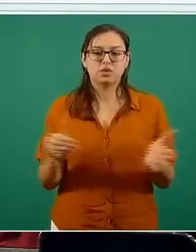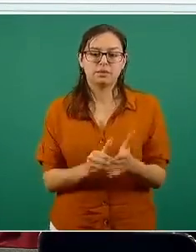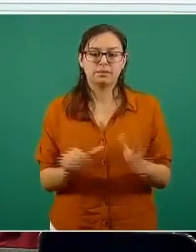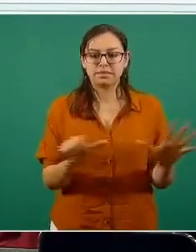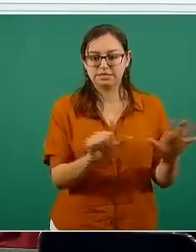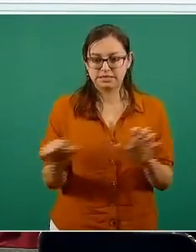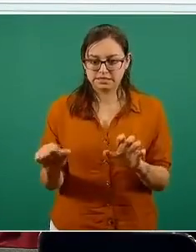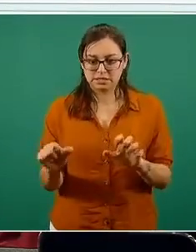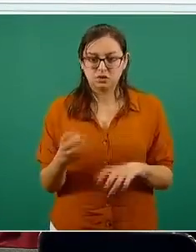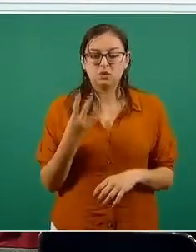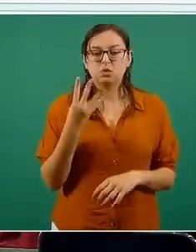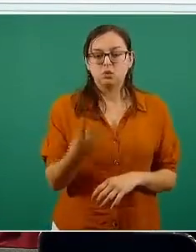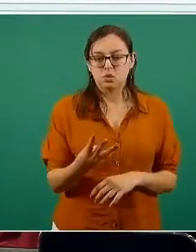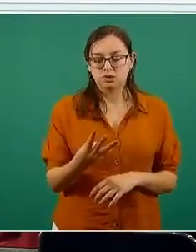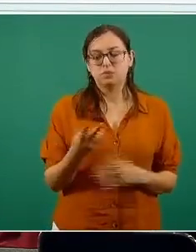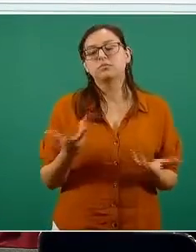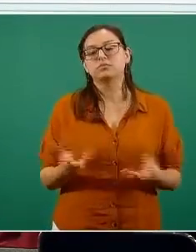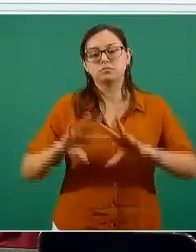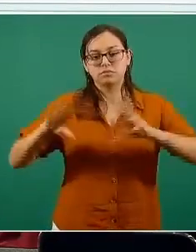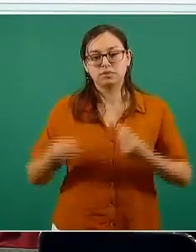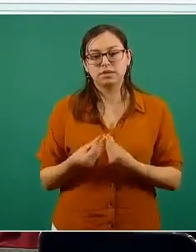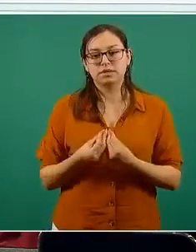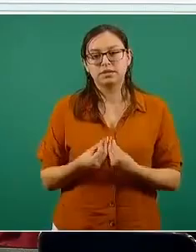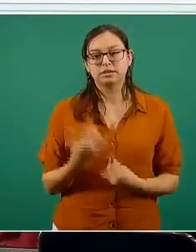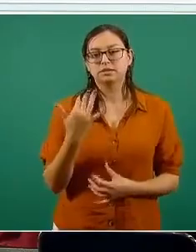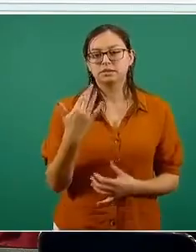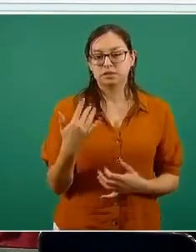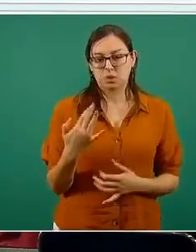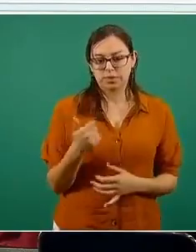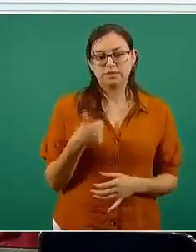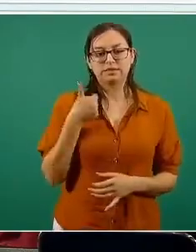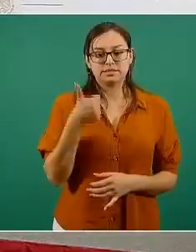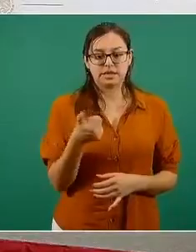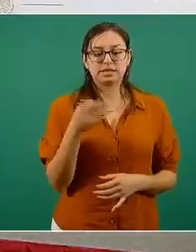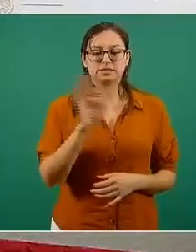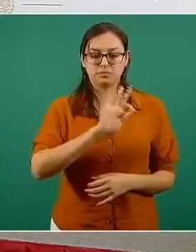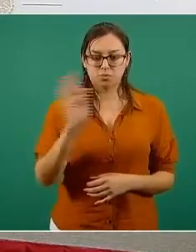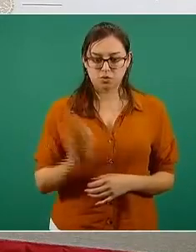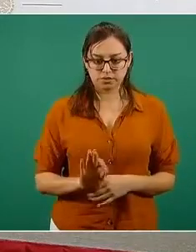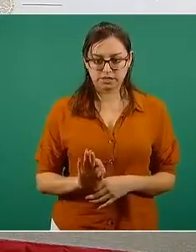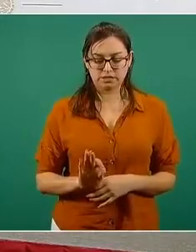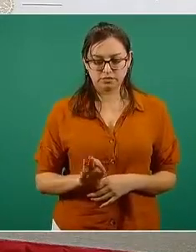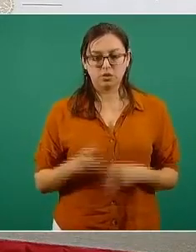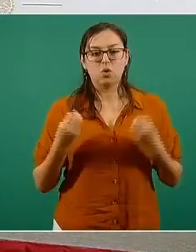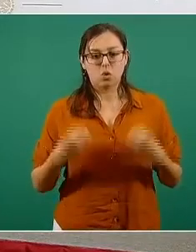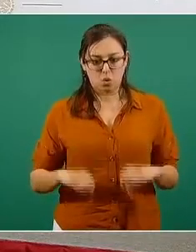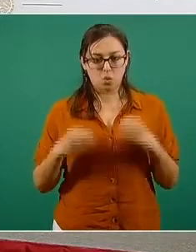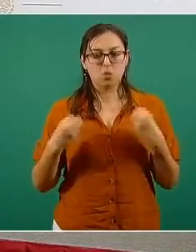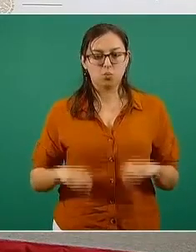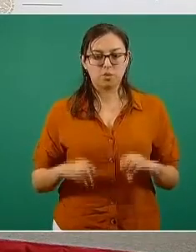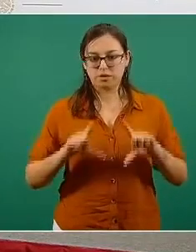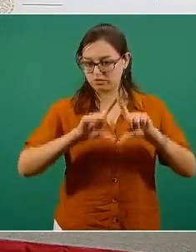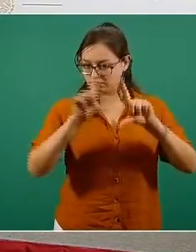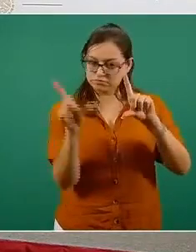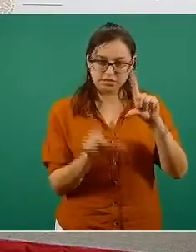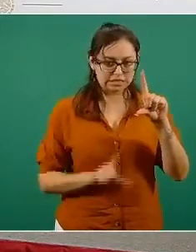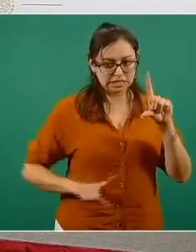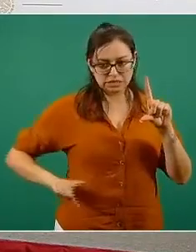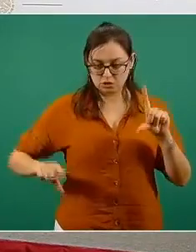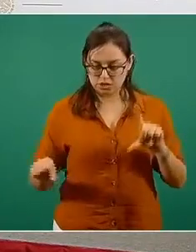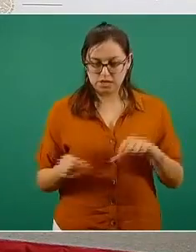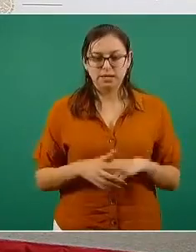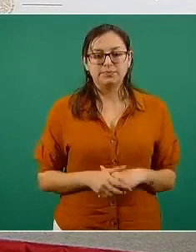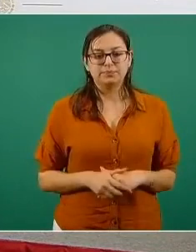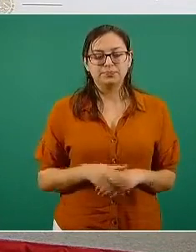19,604, lo que representa este 56%, que es el porcentaje de ocupación a nivel nacional,